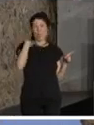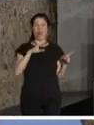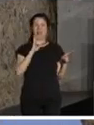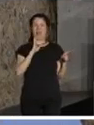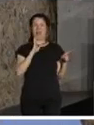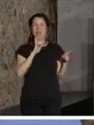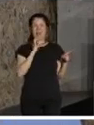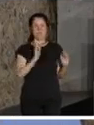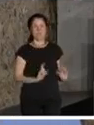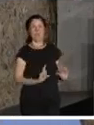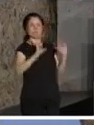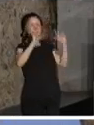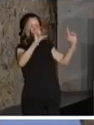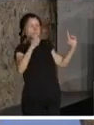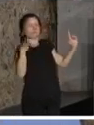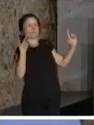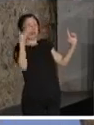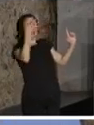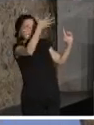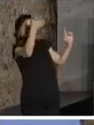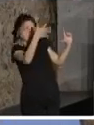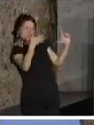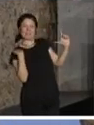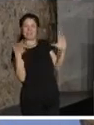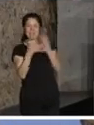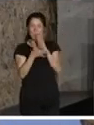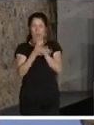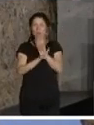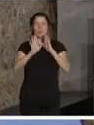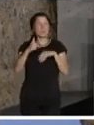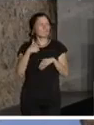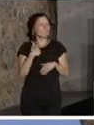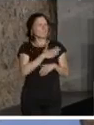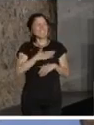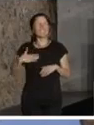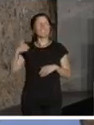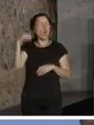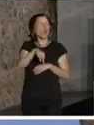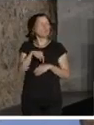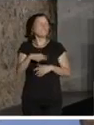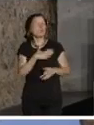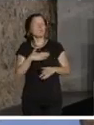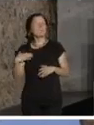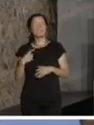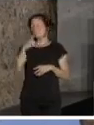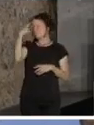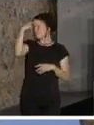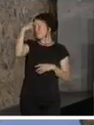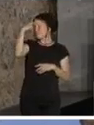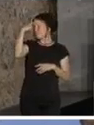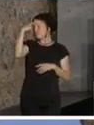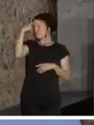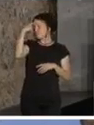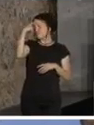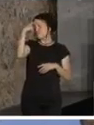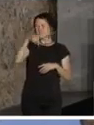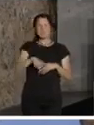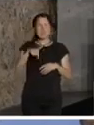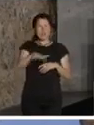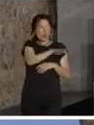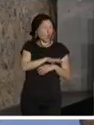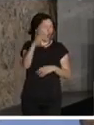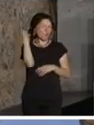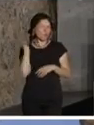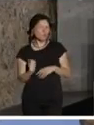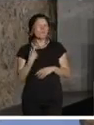que del cual hablaba mi compañero pero yo hoy quiero quiero acordarme que en este